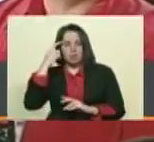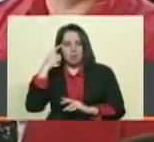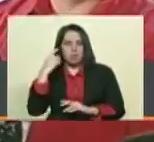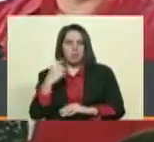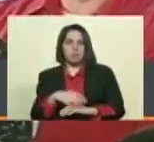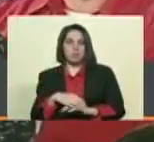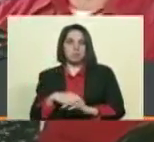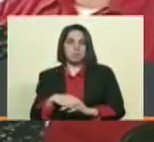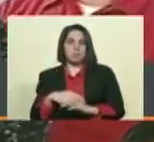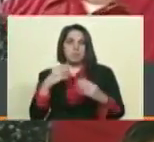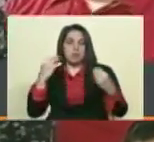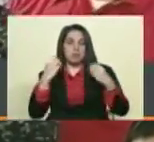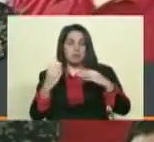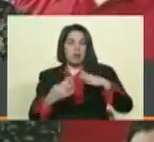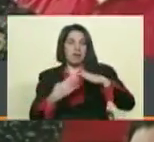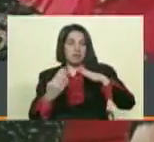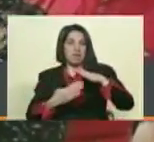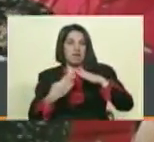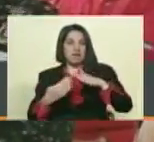la raíz histórica